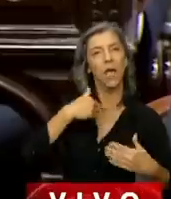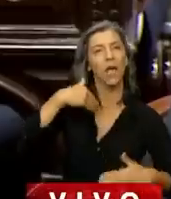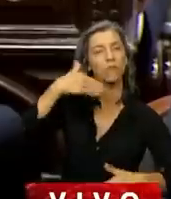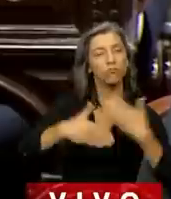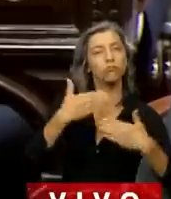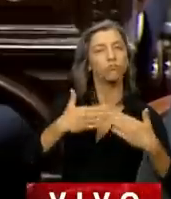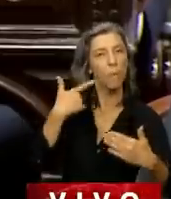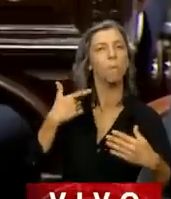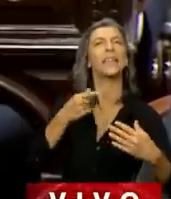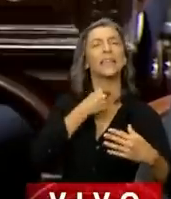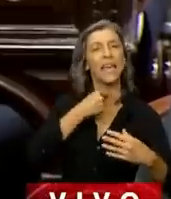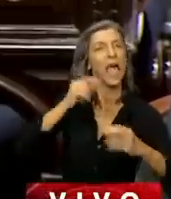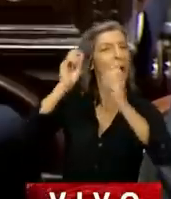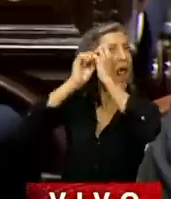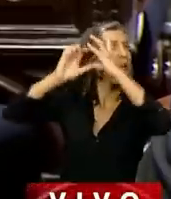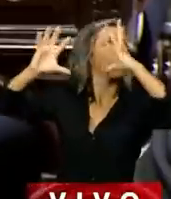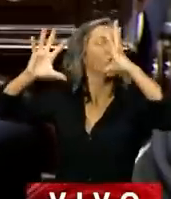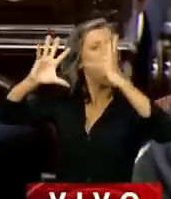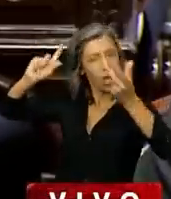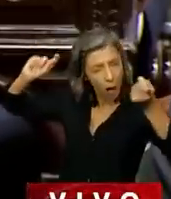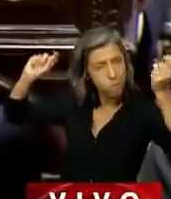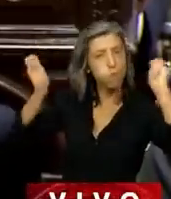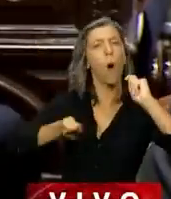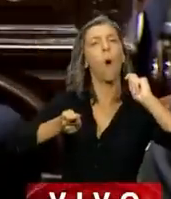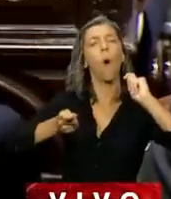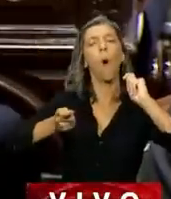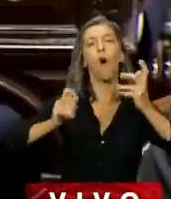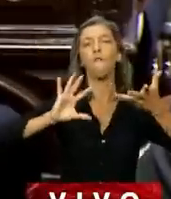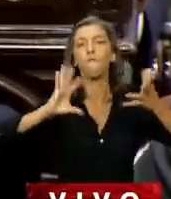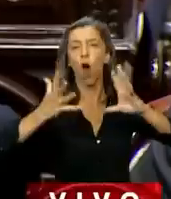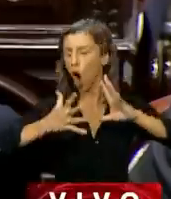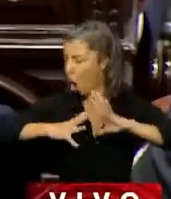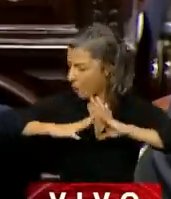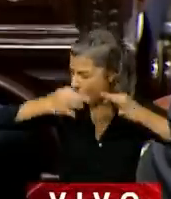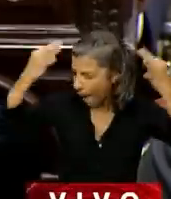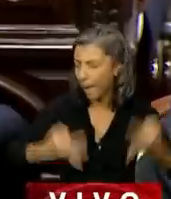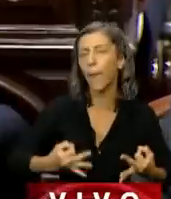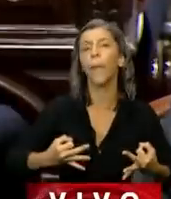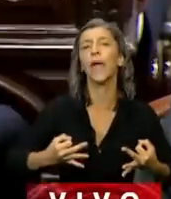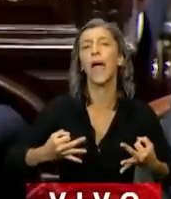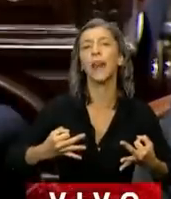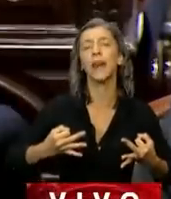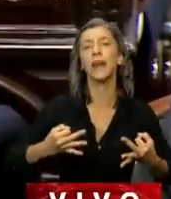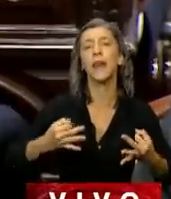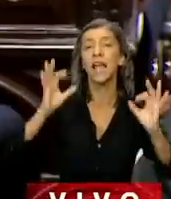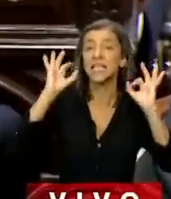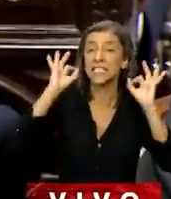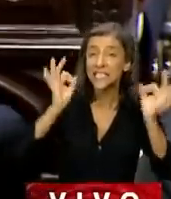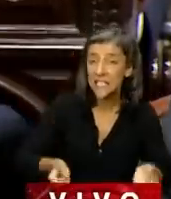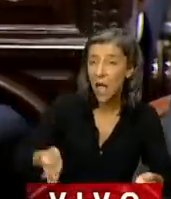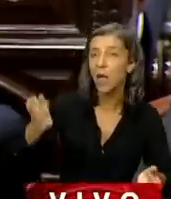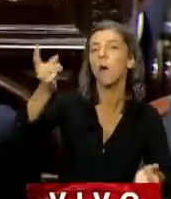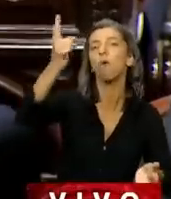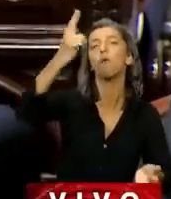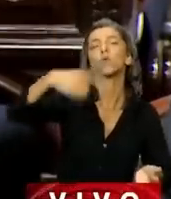de ideologismos baratos, de asambleas baratas. Sepan que nos van a tener, sepan que nos